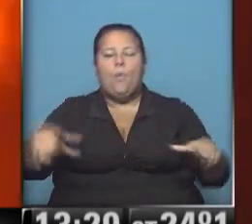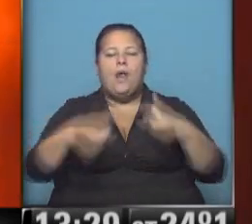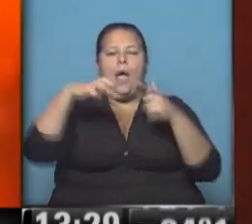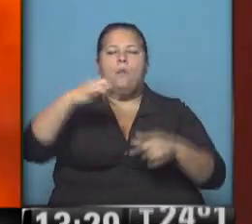pehue